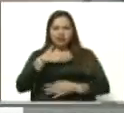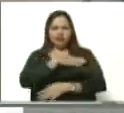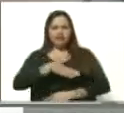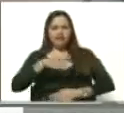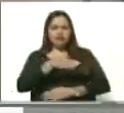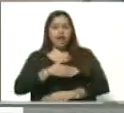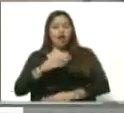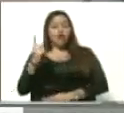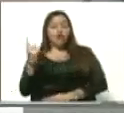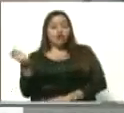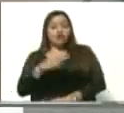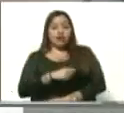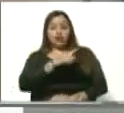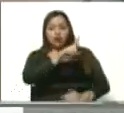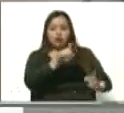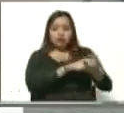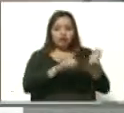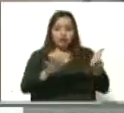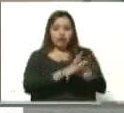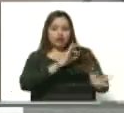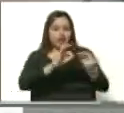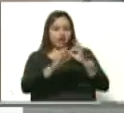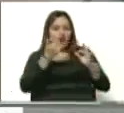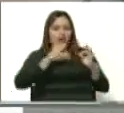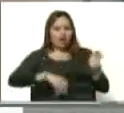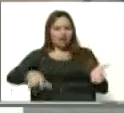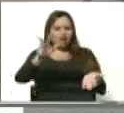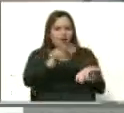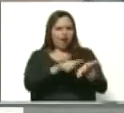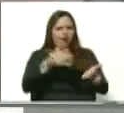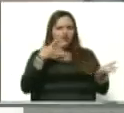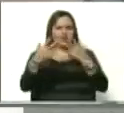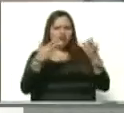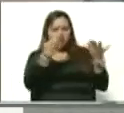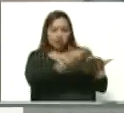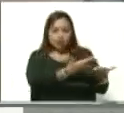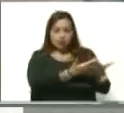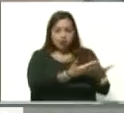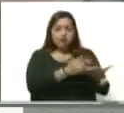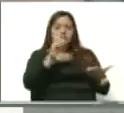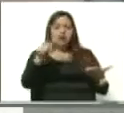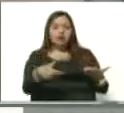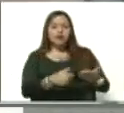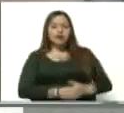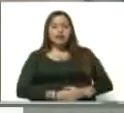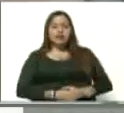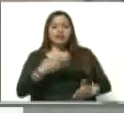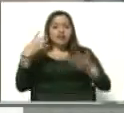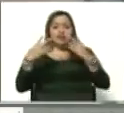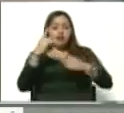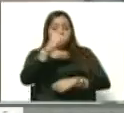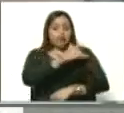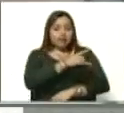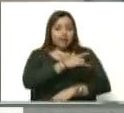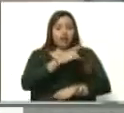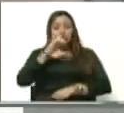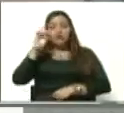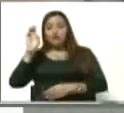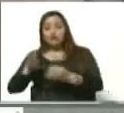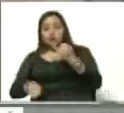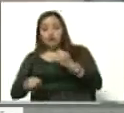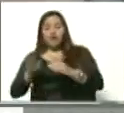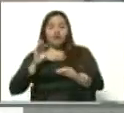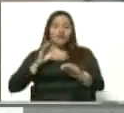mes completo de teatro. Está aprobado un festival estudiantil, está aprobado un festival universitario y finalmente un